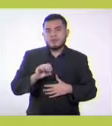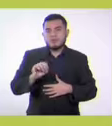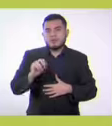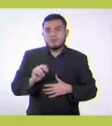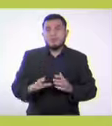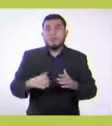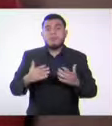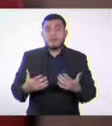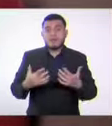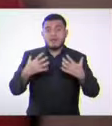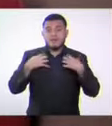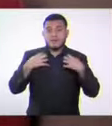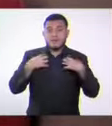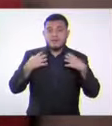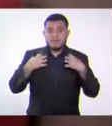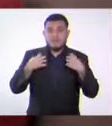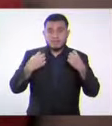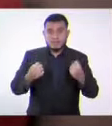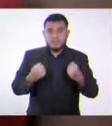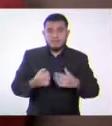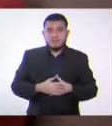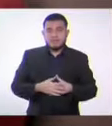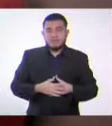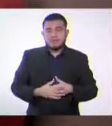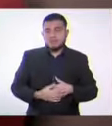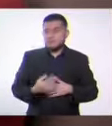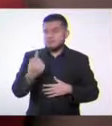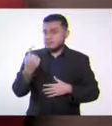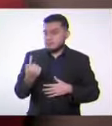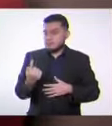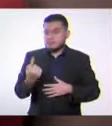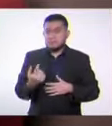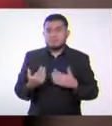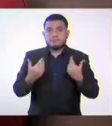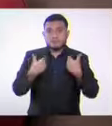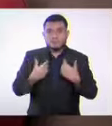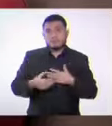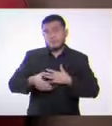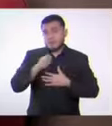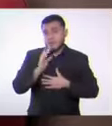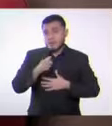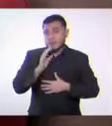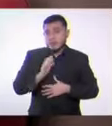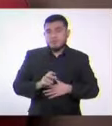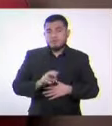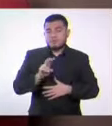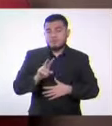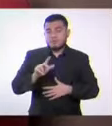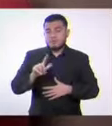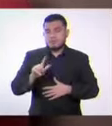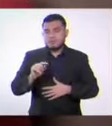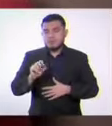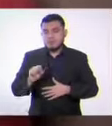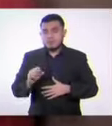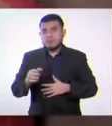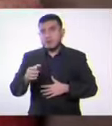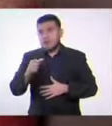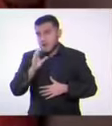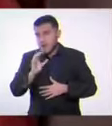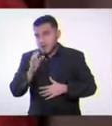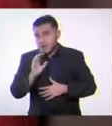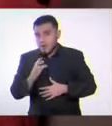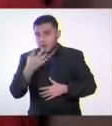Para vivir saludablemente, una persona debe consumir unos 2 litros de agua por